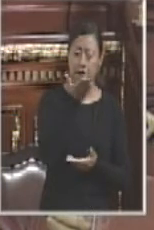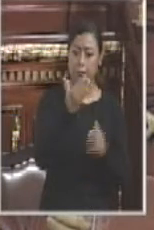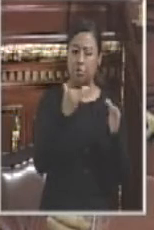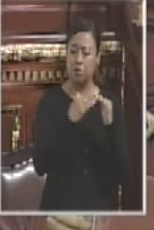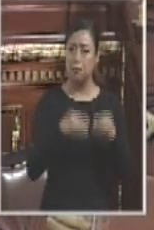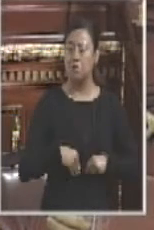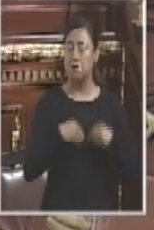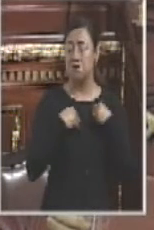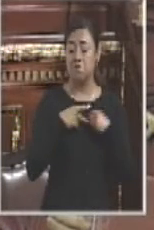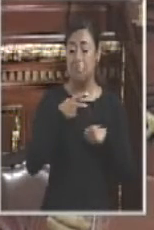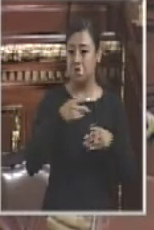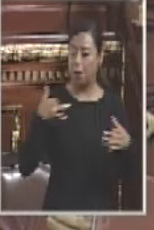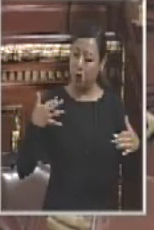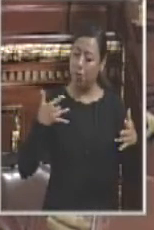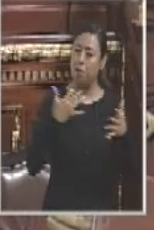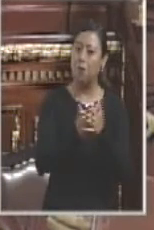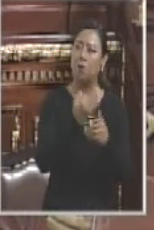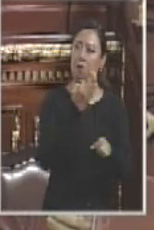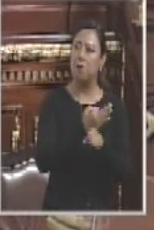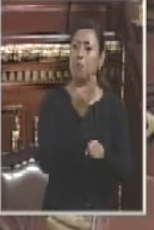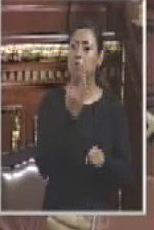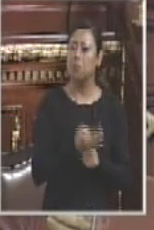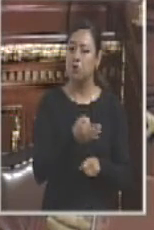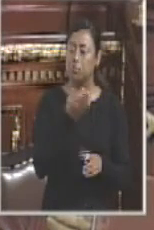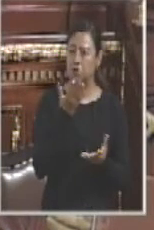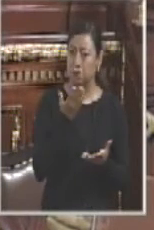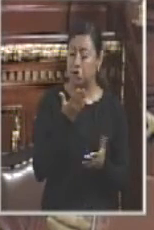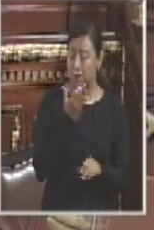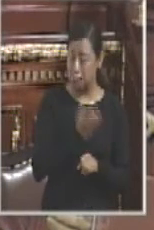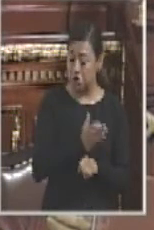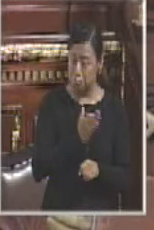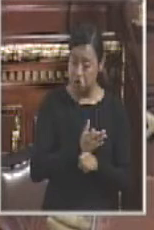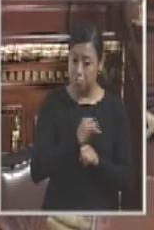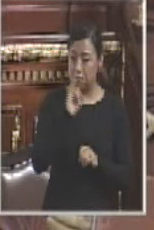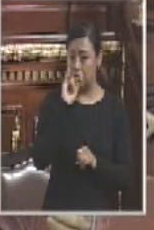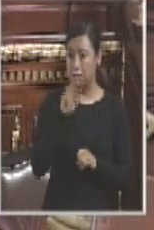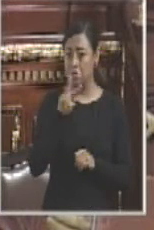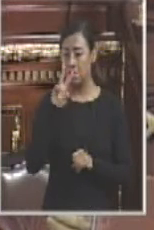día de hoy, el Instituto de Vivienda de la Ciudad de México